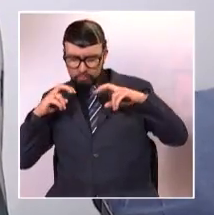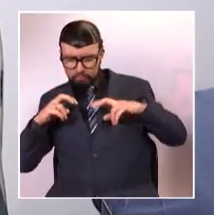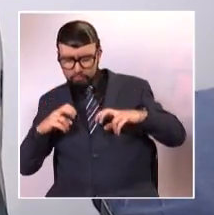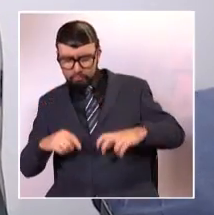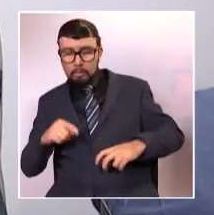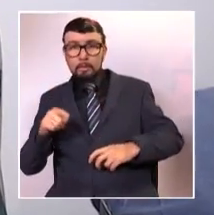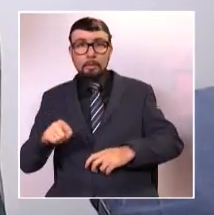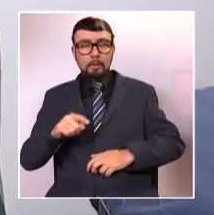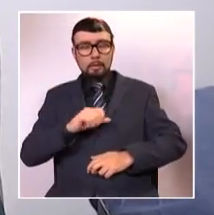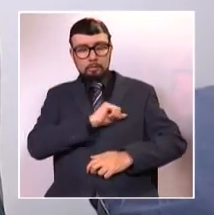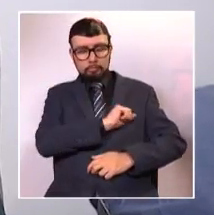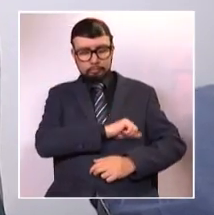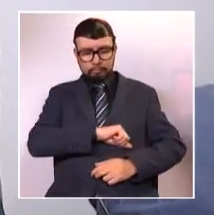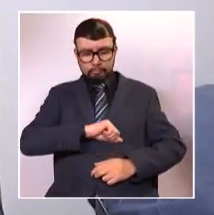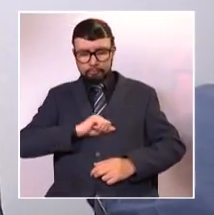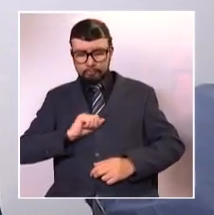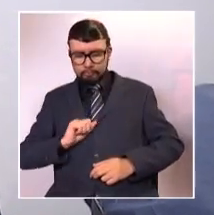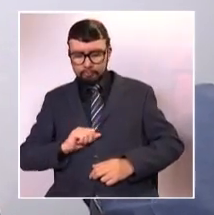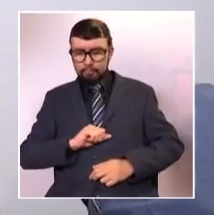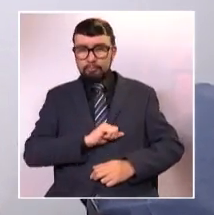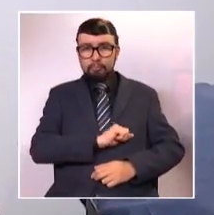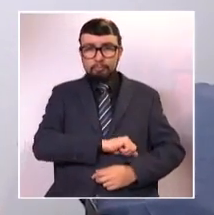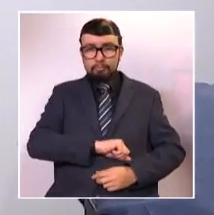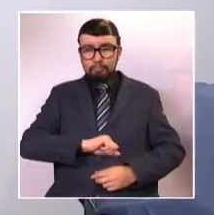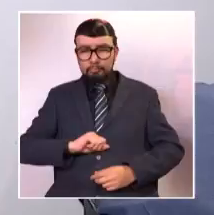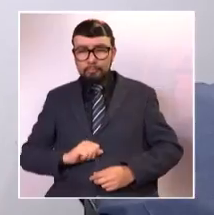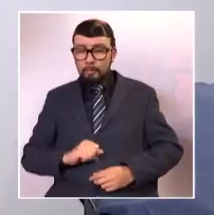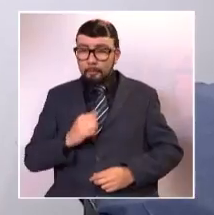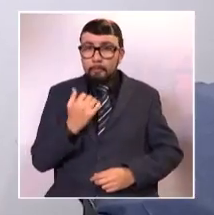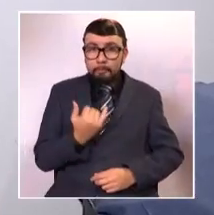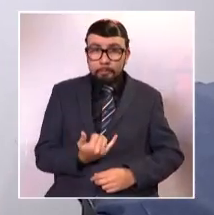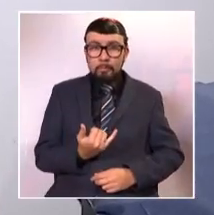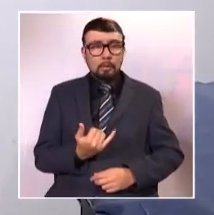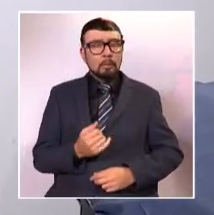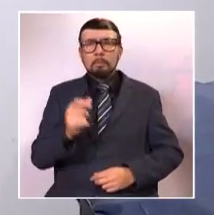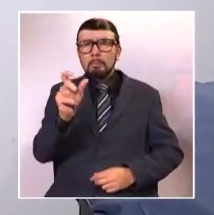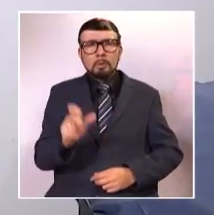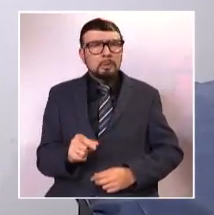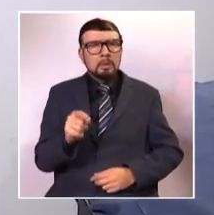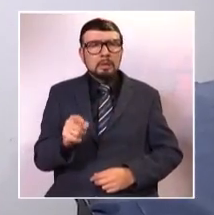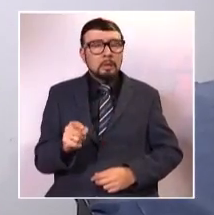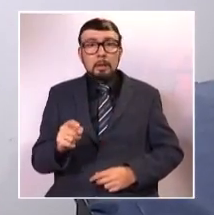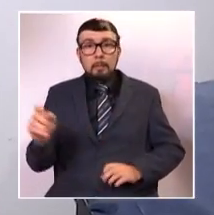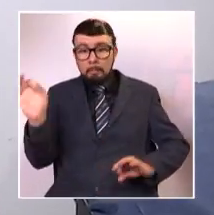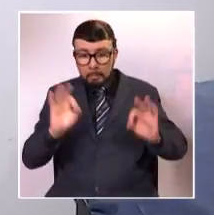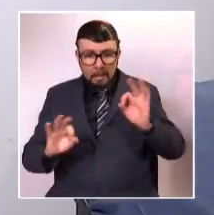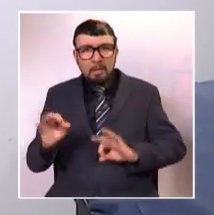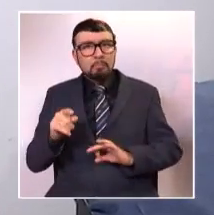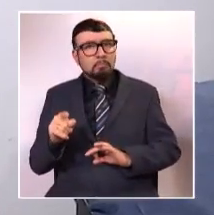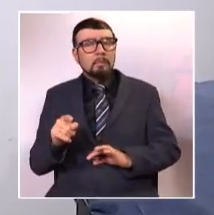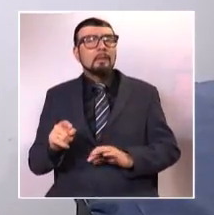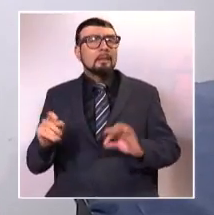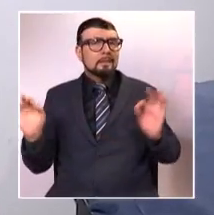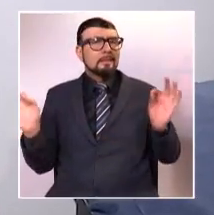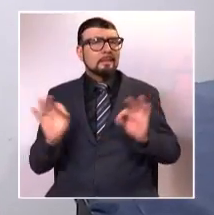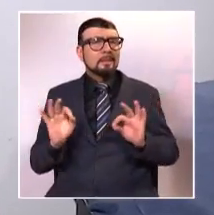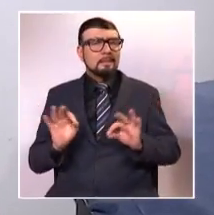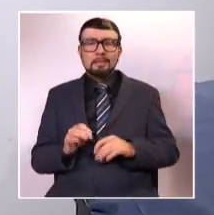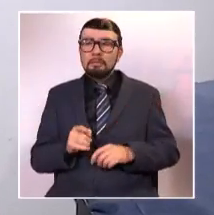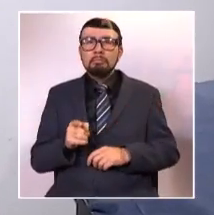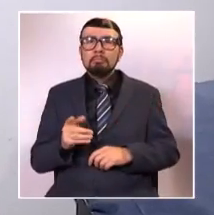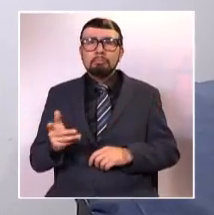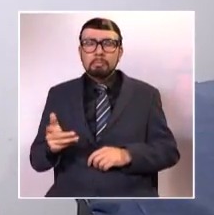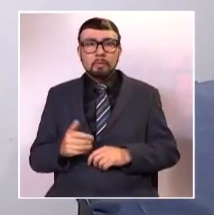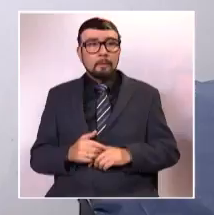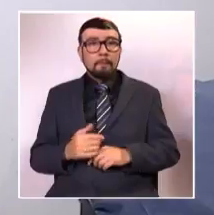ecográfico preventivo, ¿sí? Entonces el paciente, inicialmente la preparación es muy sencilla, realmente